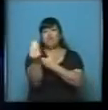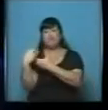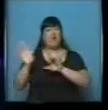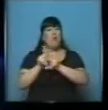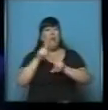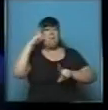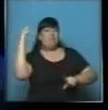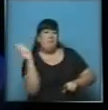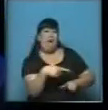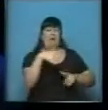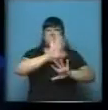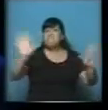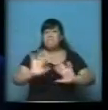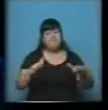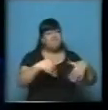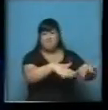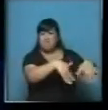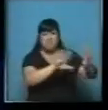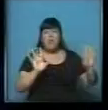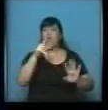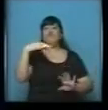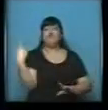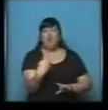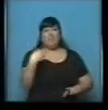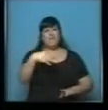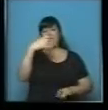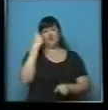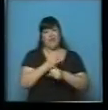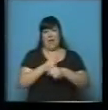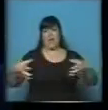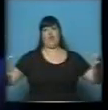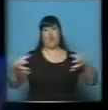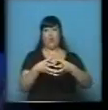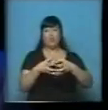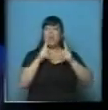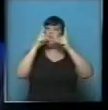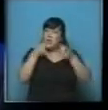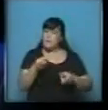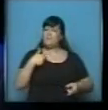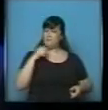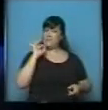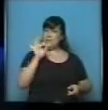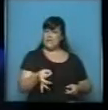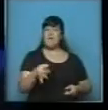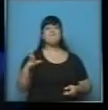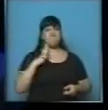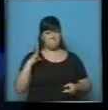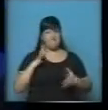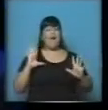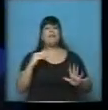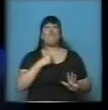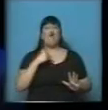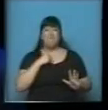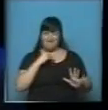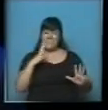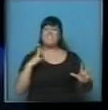los prejuicios y entendiendo que tenemos que trabajar en conjunto. Pero también entiendo que hace falta mejorar esa confianza